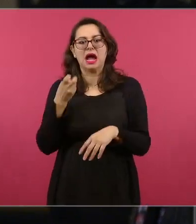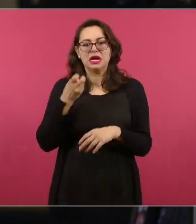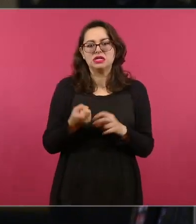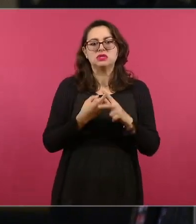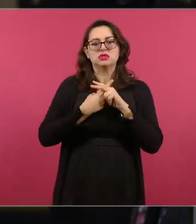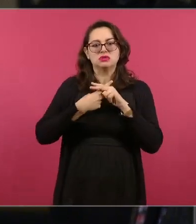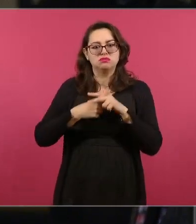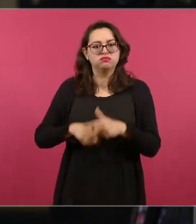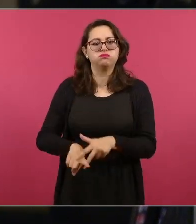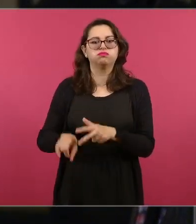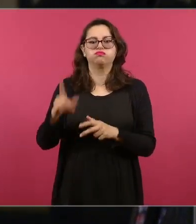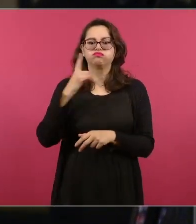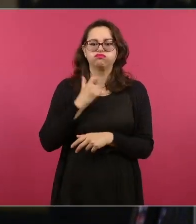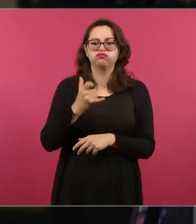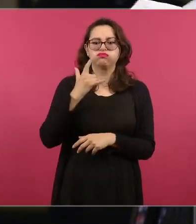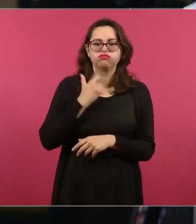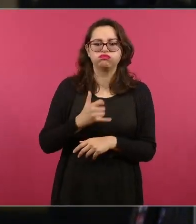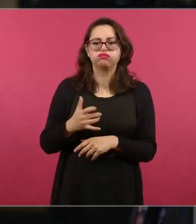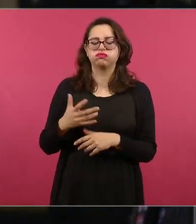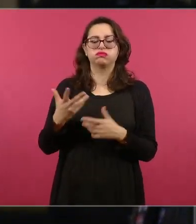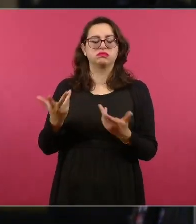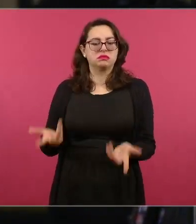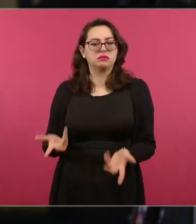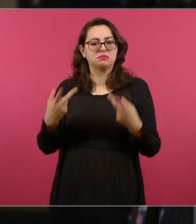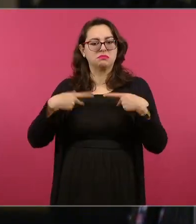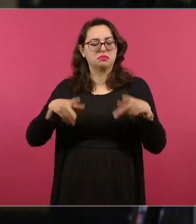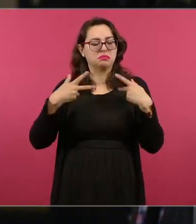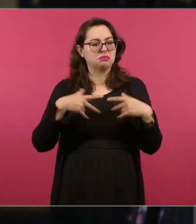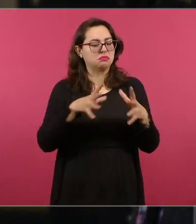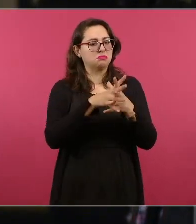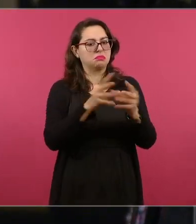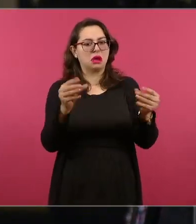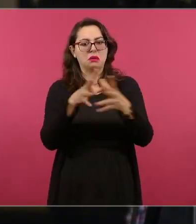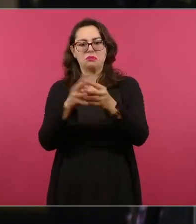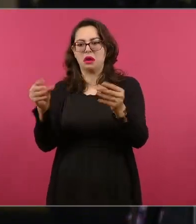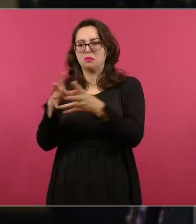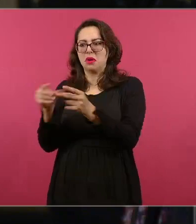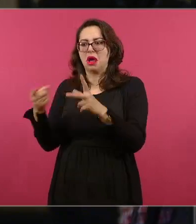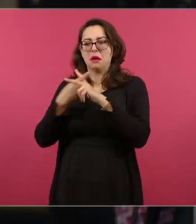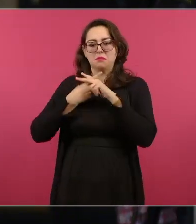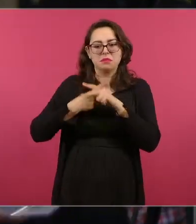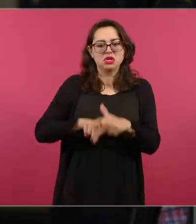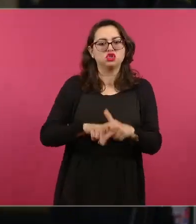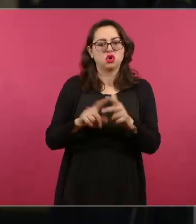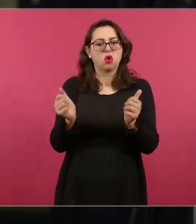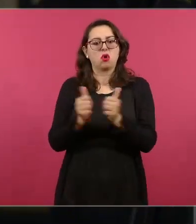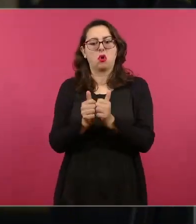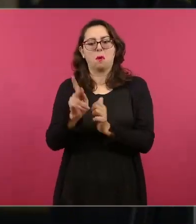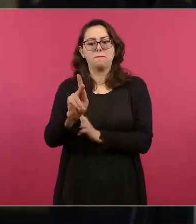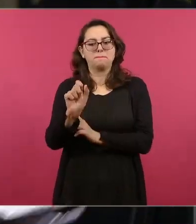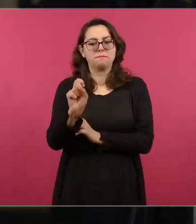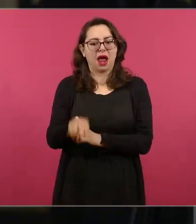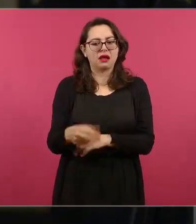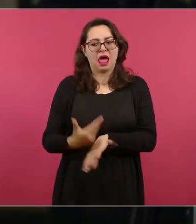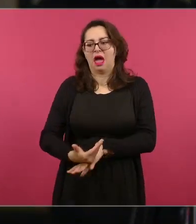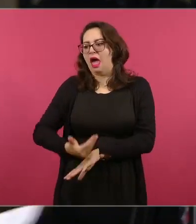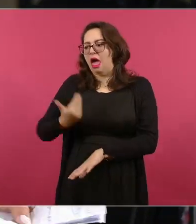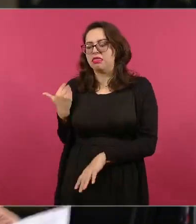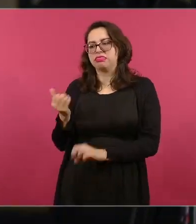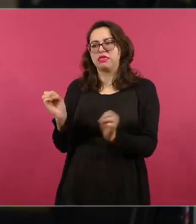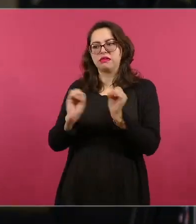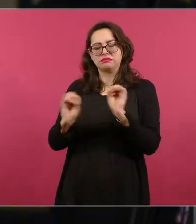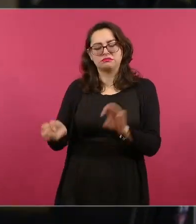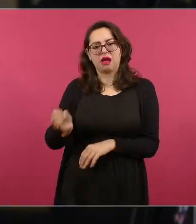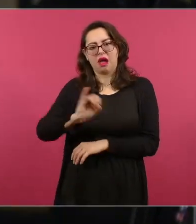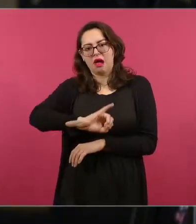la desaparición de las personas. Nunca veíamos ni conocíamos esas cosas allá. Nunca se había visto que desapareció una muchacha, un muchacho.